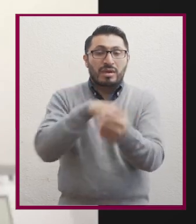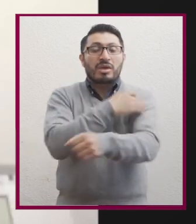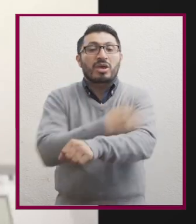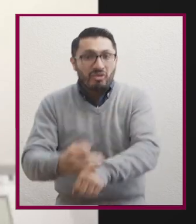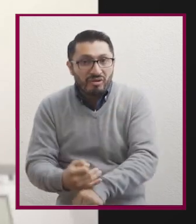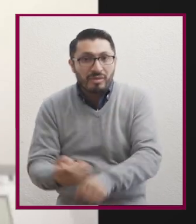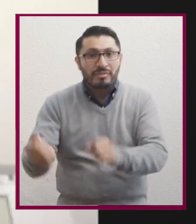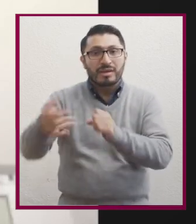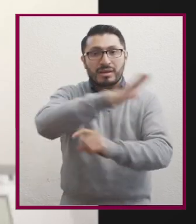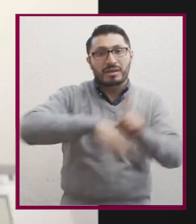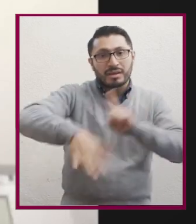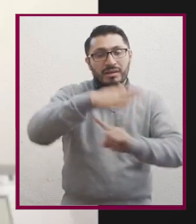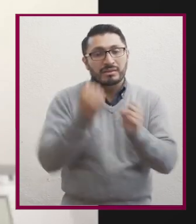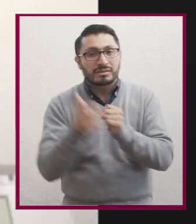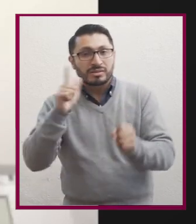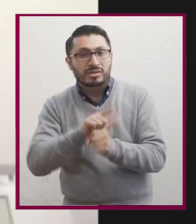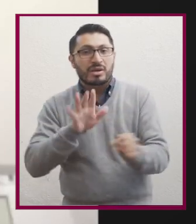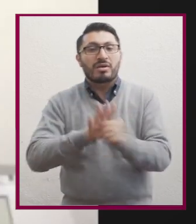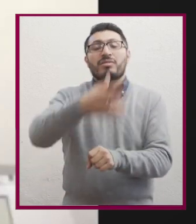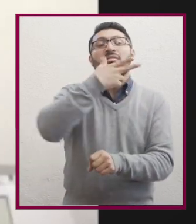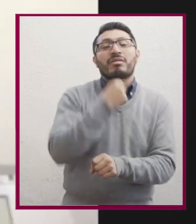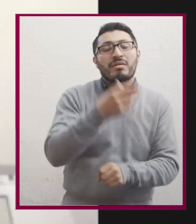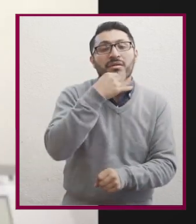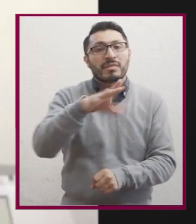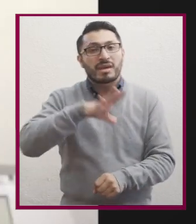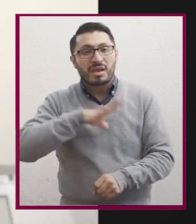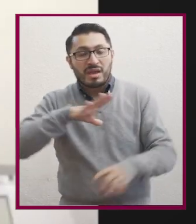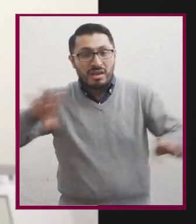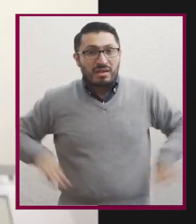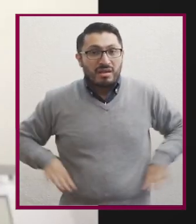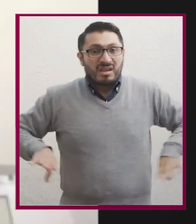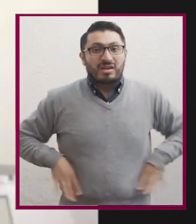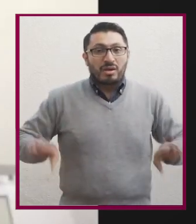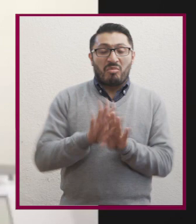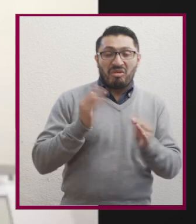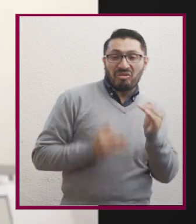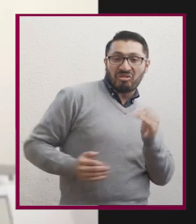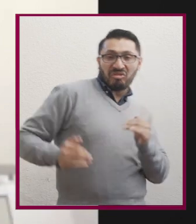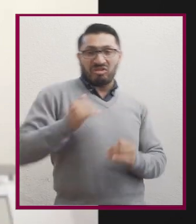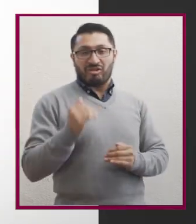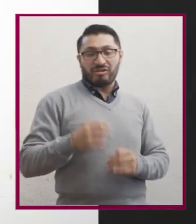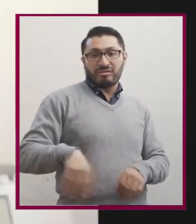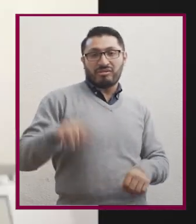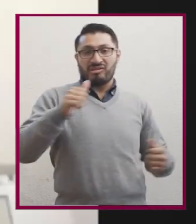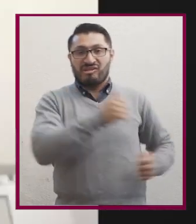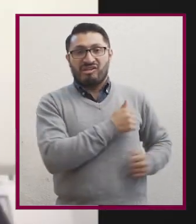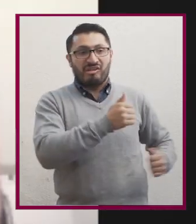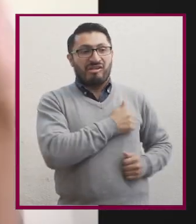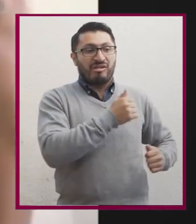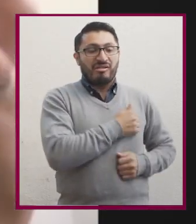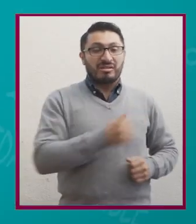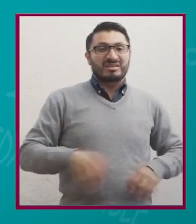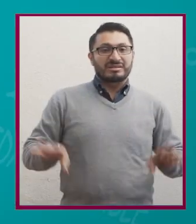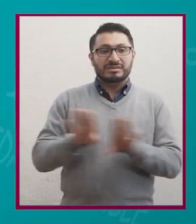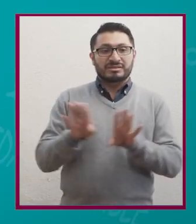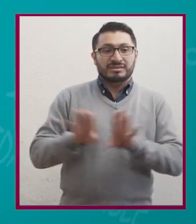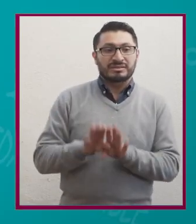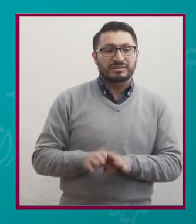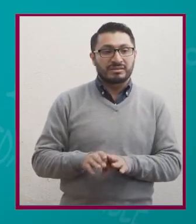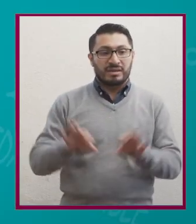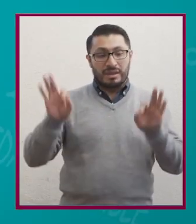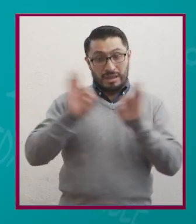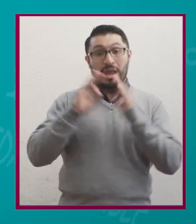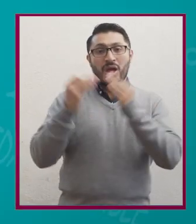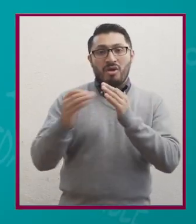en el ámbito social, donde el hombre tiene un carácter preponderante y una autoridad que excede. ¿Los medios